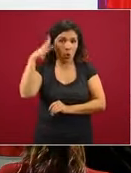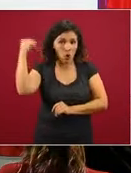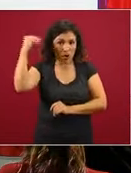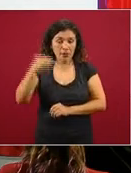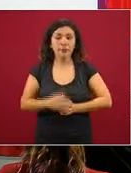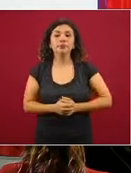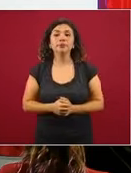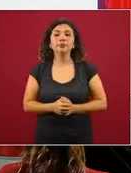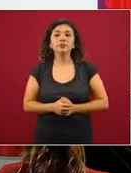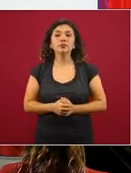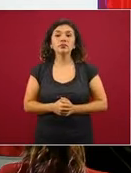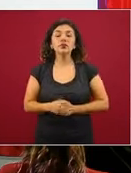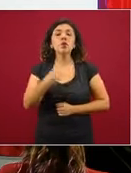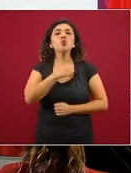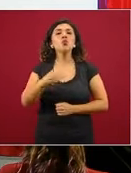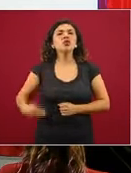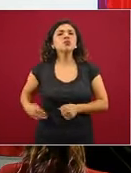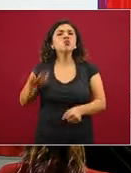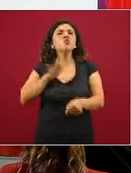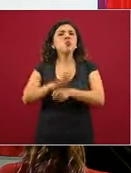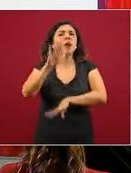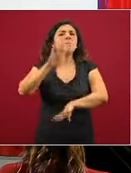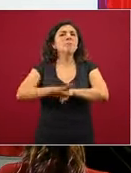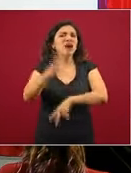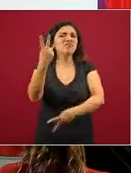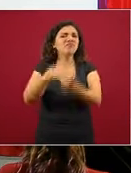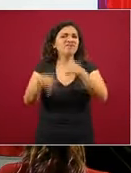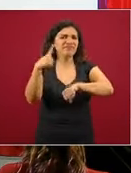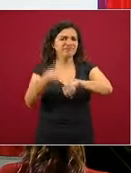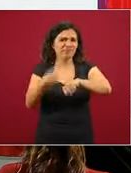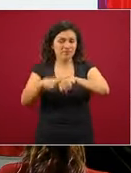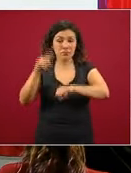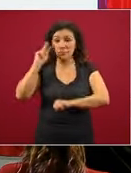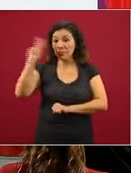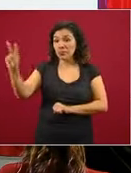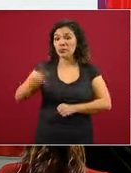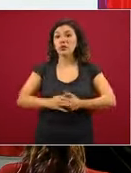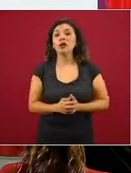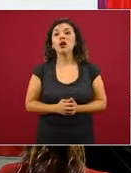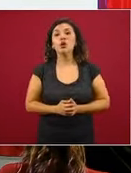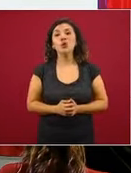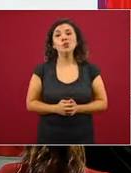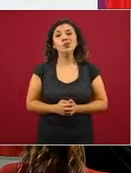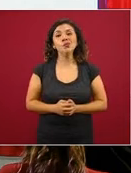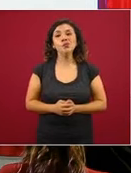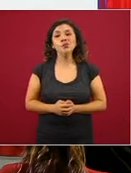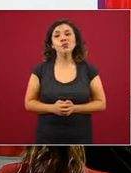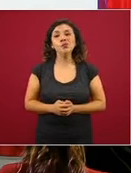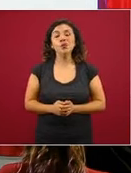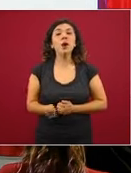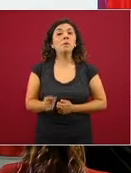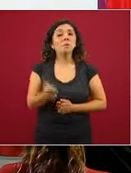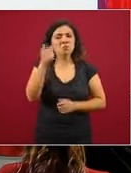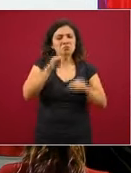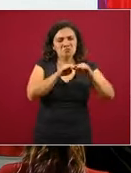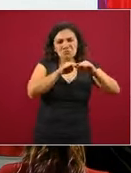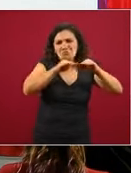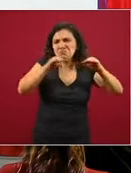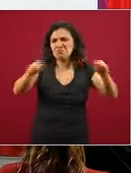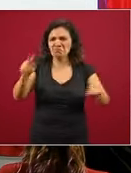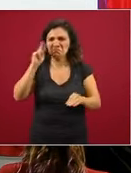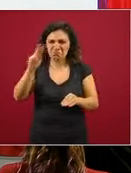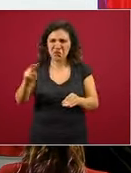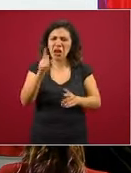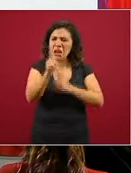Colima. Veamos los municipios que contribuyen a esta figura. Igual inician una transmisión